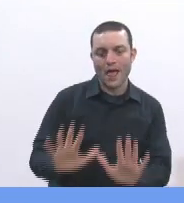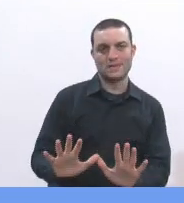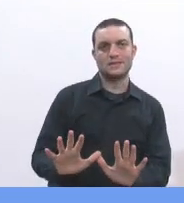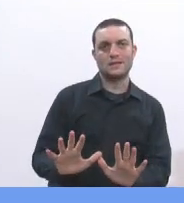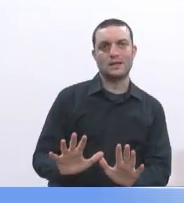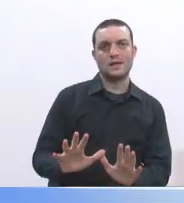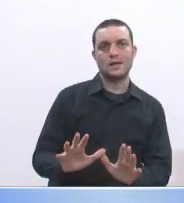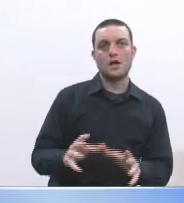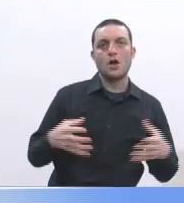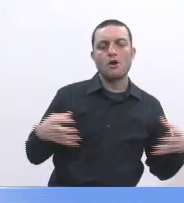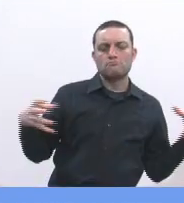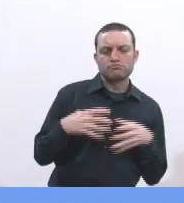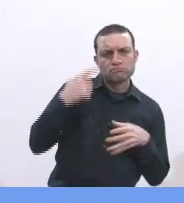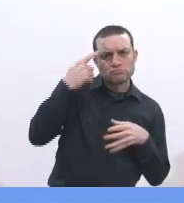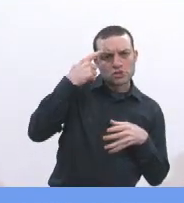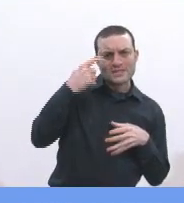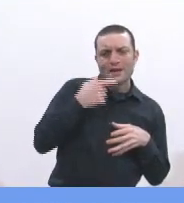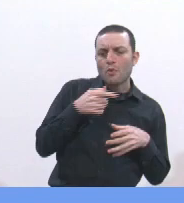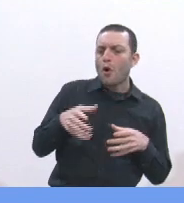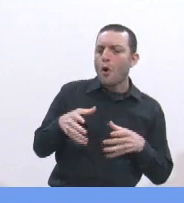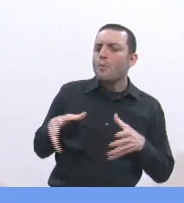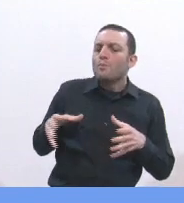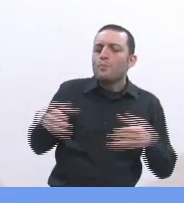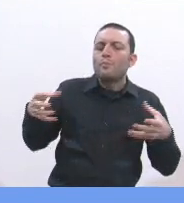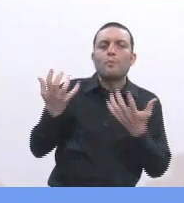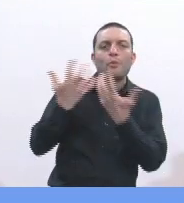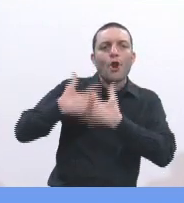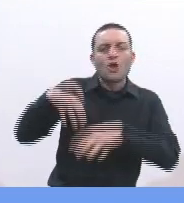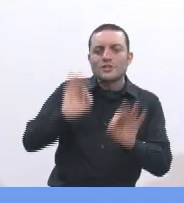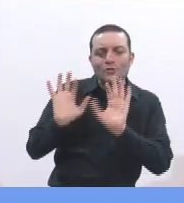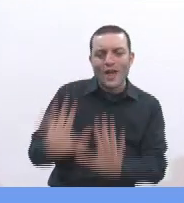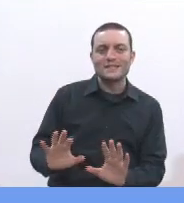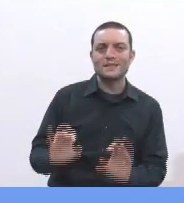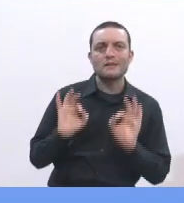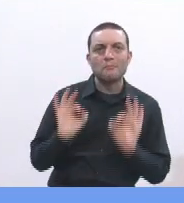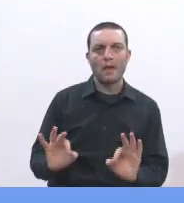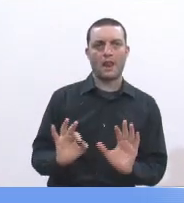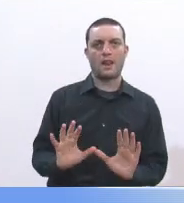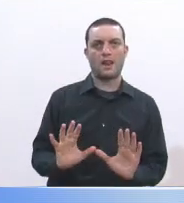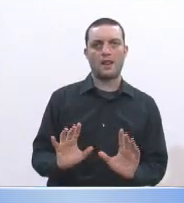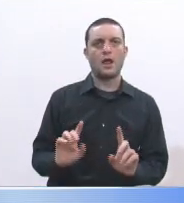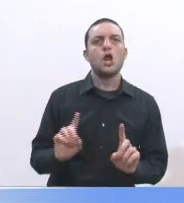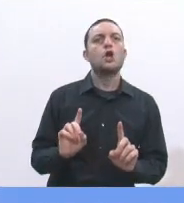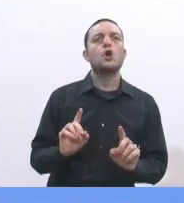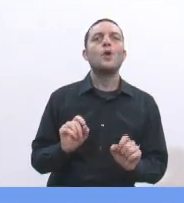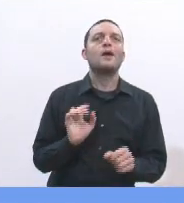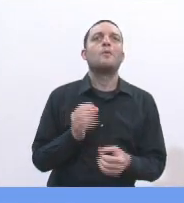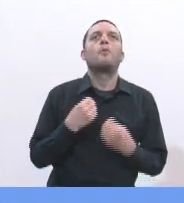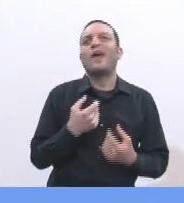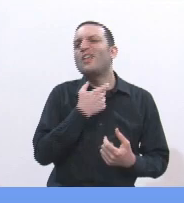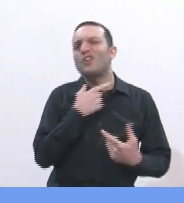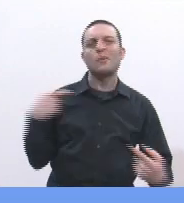que no tiene exceso de confianza para llevarle tranquilidad señor opinante sino que simplemente le genera un